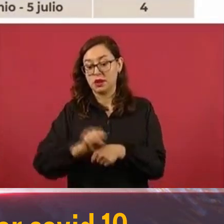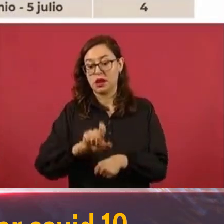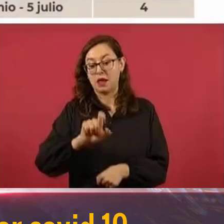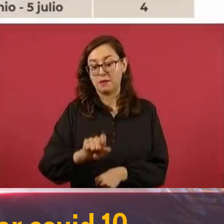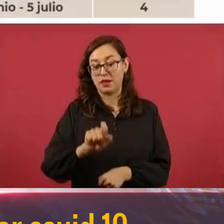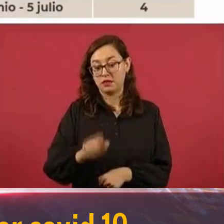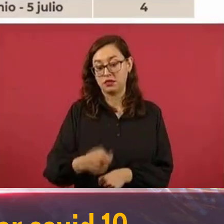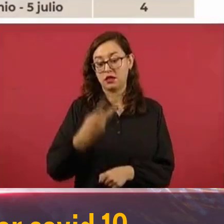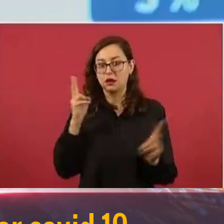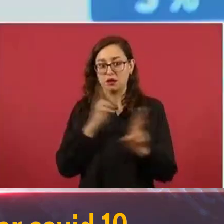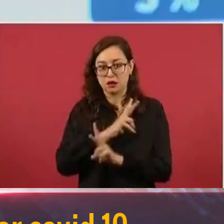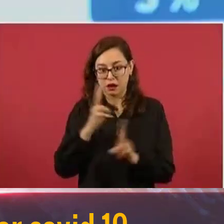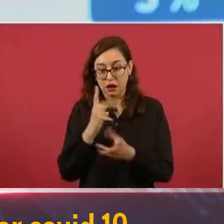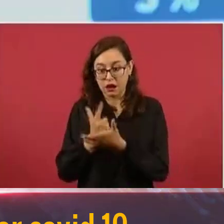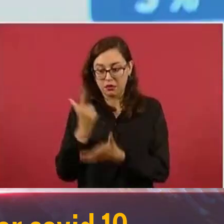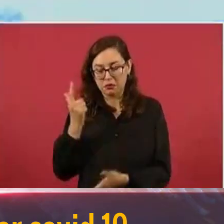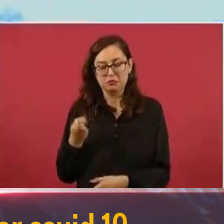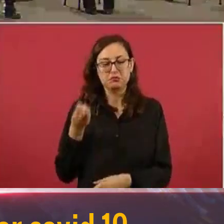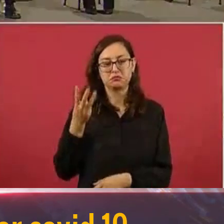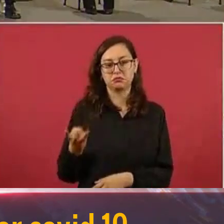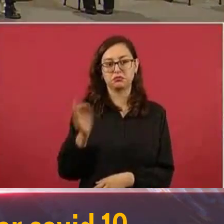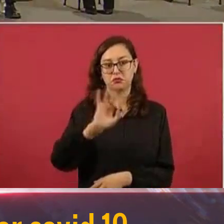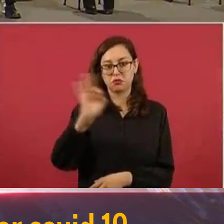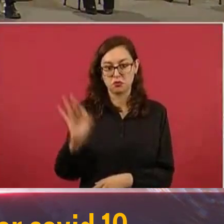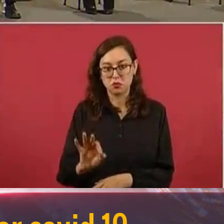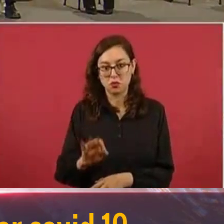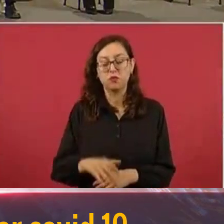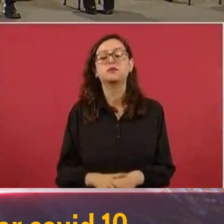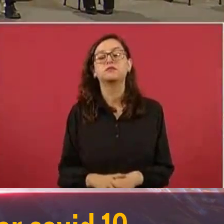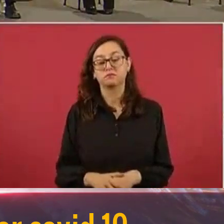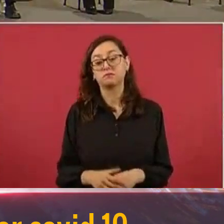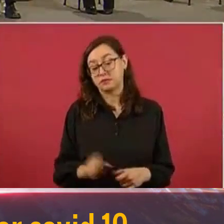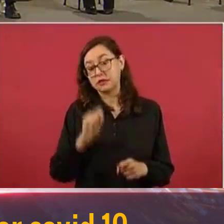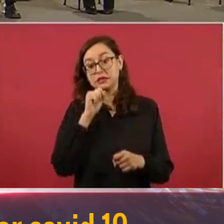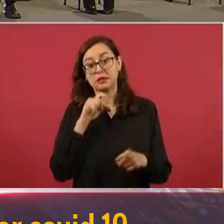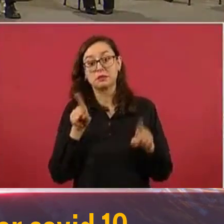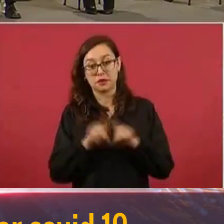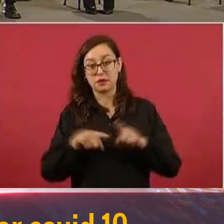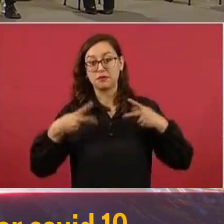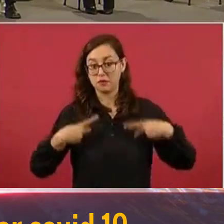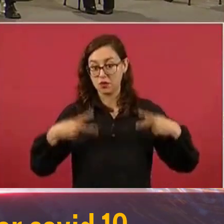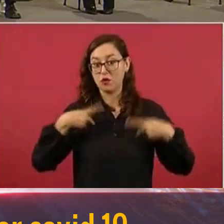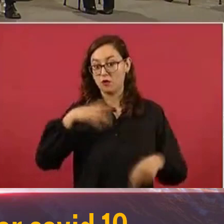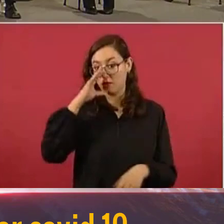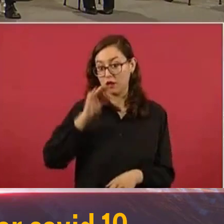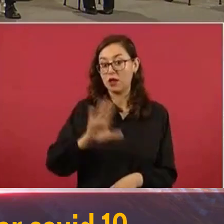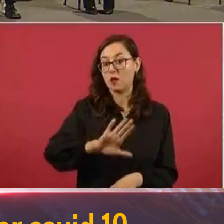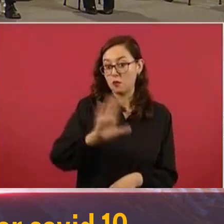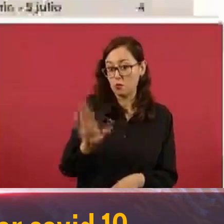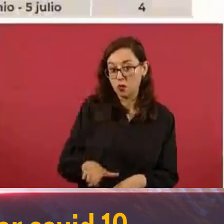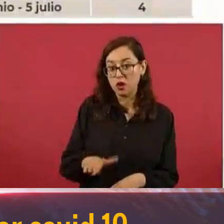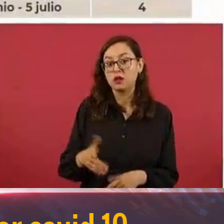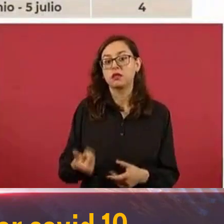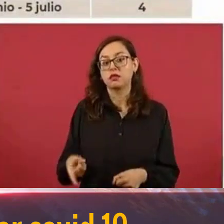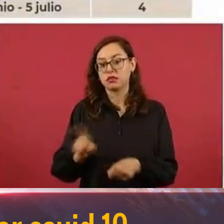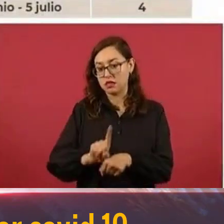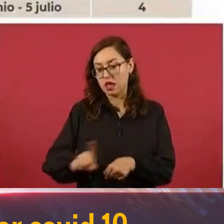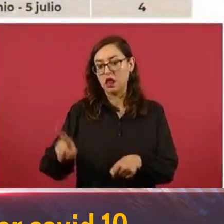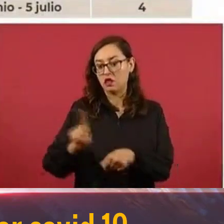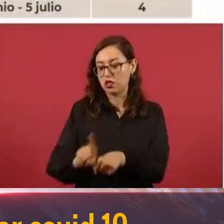respecto a las olas previas. Las defunciones han incrementado ligeramente. Tenemos ahora un promedio diario semanal de